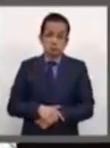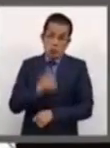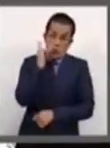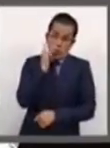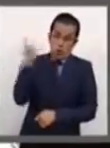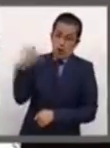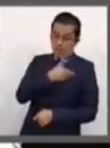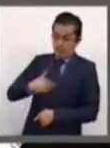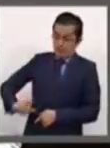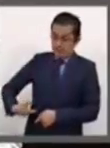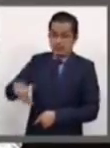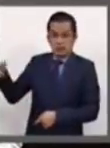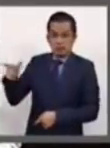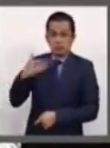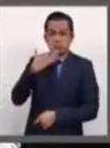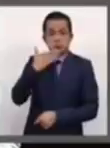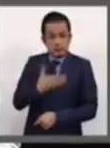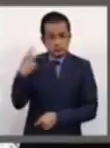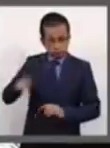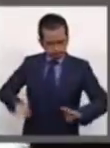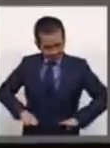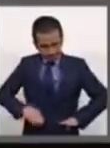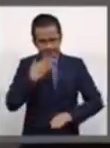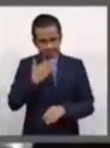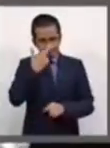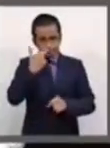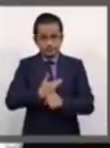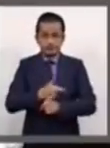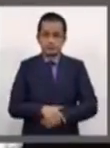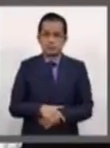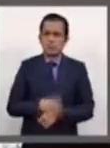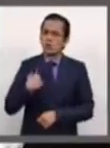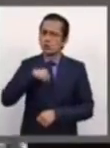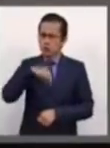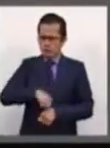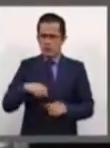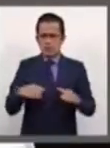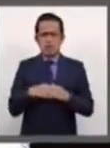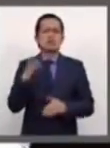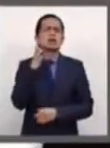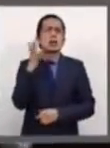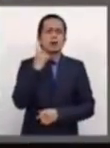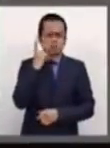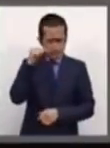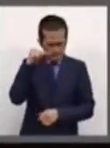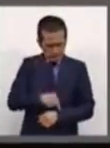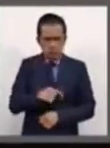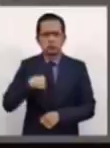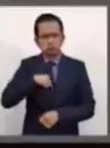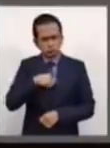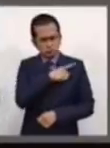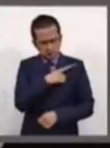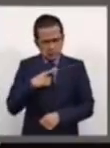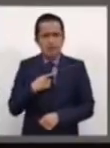del Ejecutivo, tenga una actitud responsable. Nosotros aquí desde la Cámara, desde el Congreso de la Unión, tenemos que